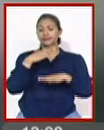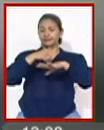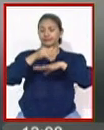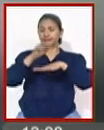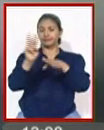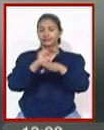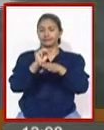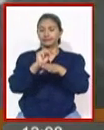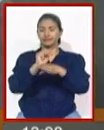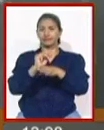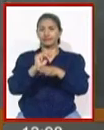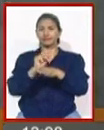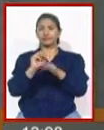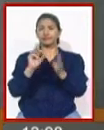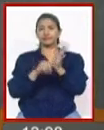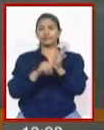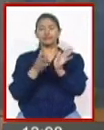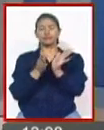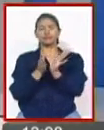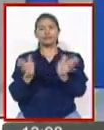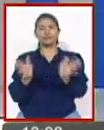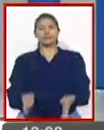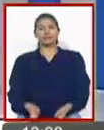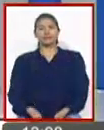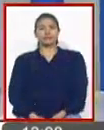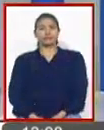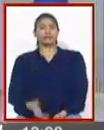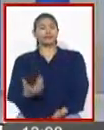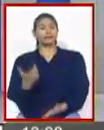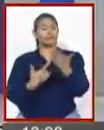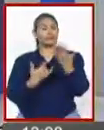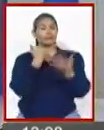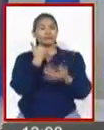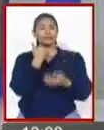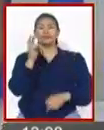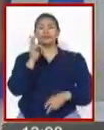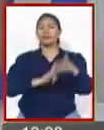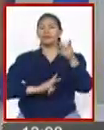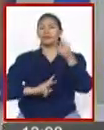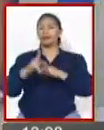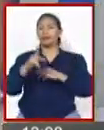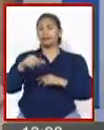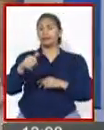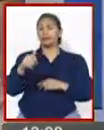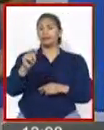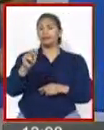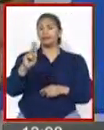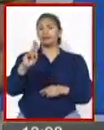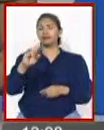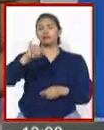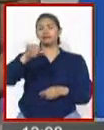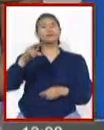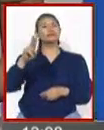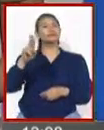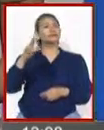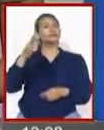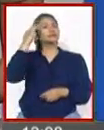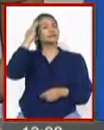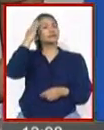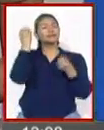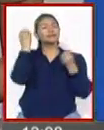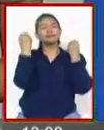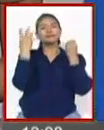Ministerio Público en las próximas horas. ¿Pero qué sucede con los vecinos de la urbanización Patujú? Justamente por los